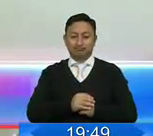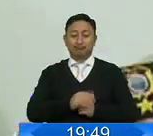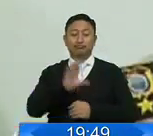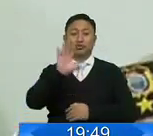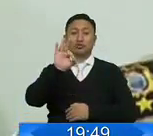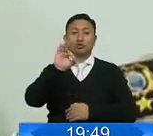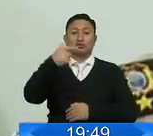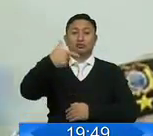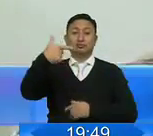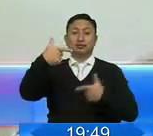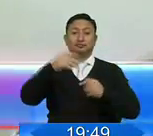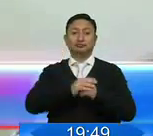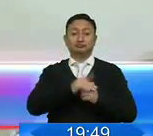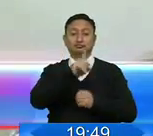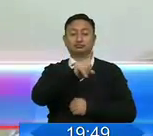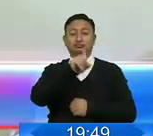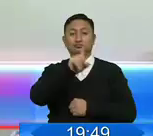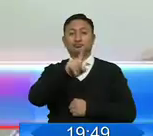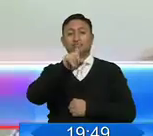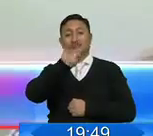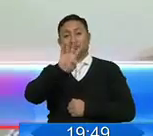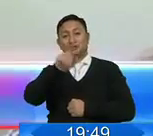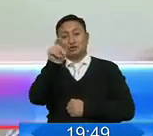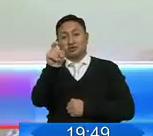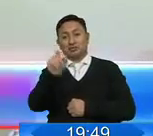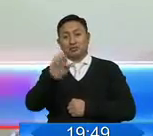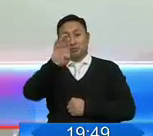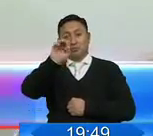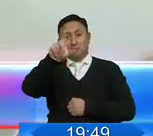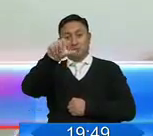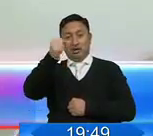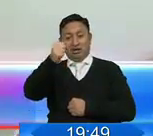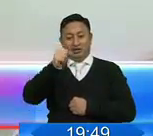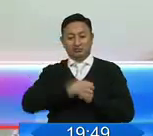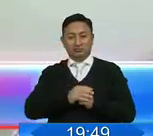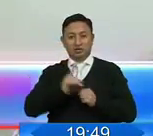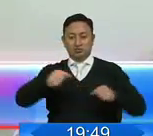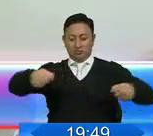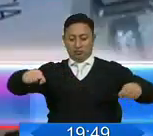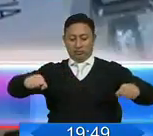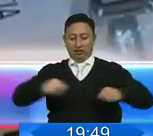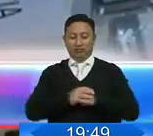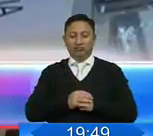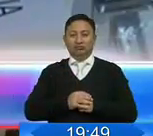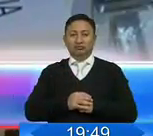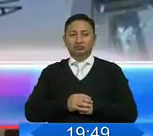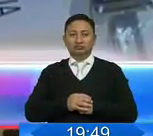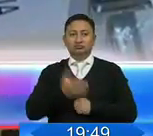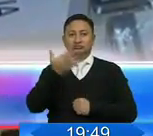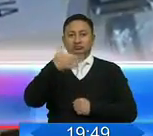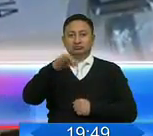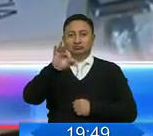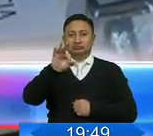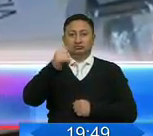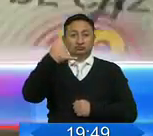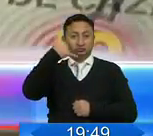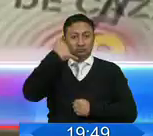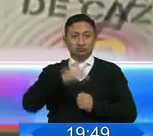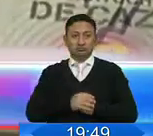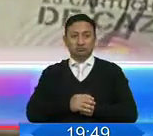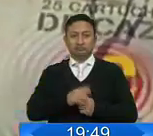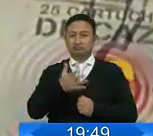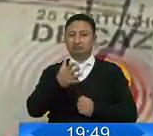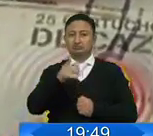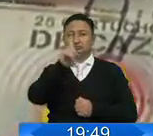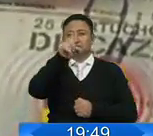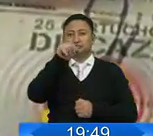fuego, 114 municiones, alimentadoras, una motocicleta, 19 terminales celulares y alrededor